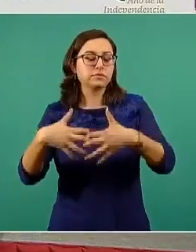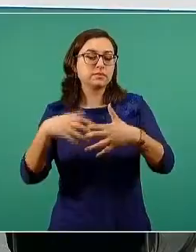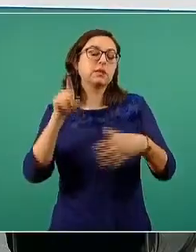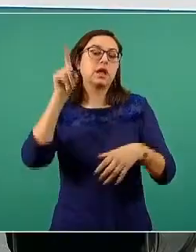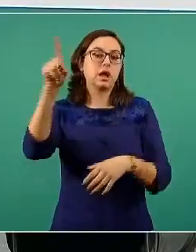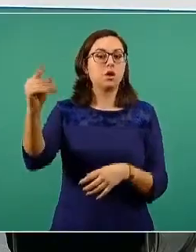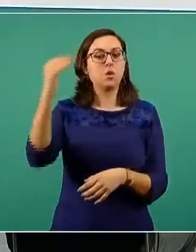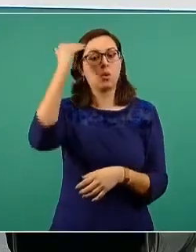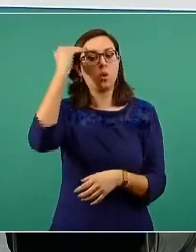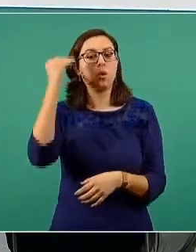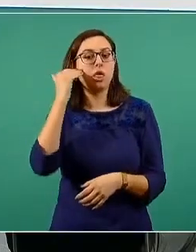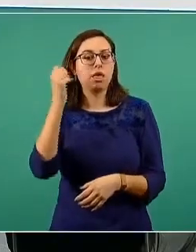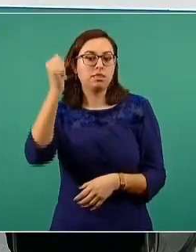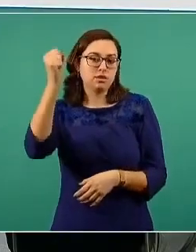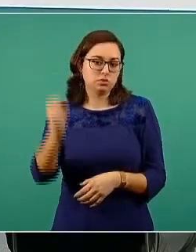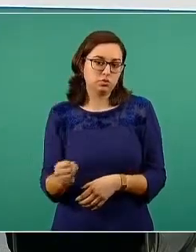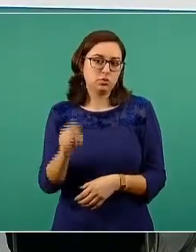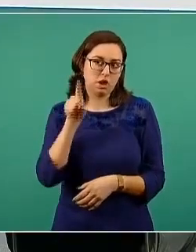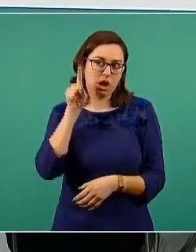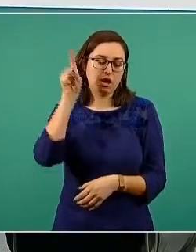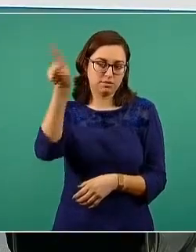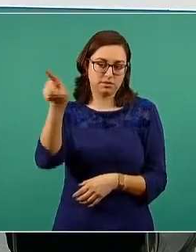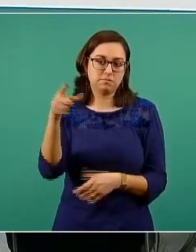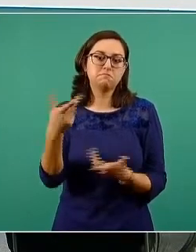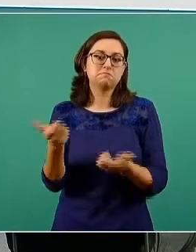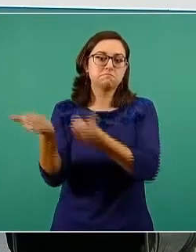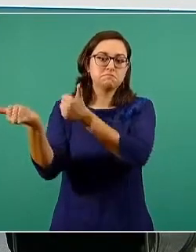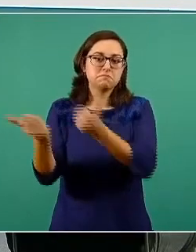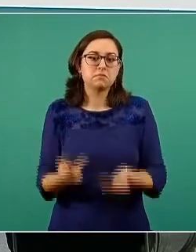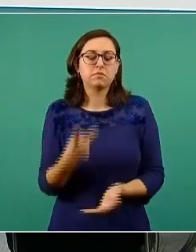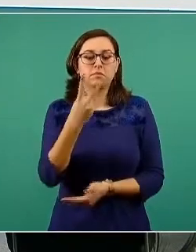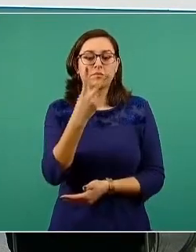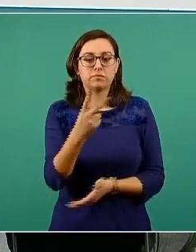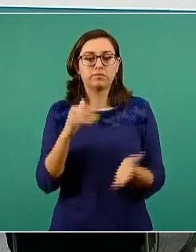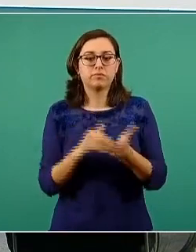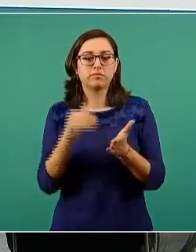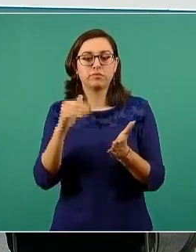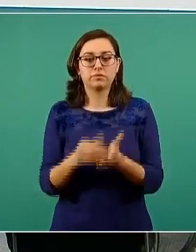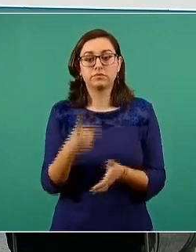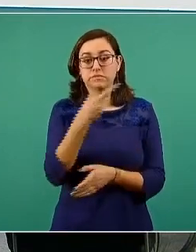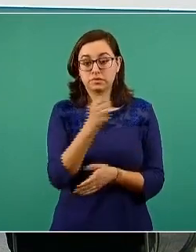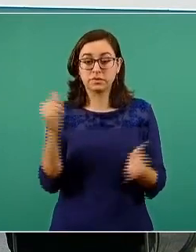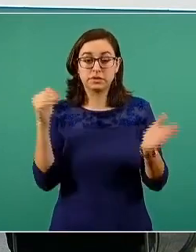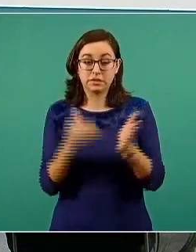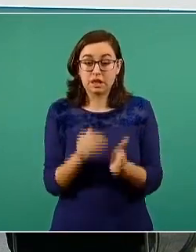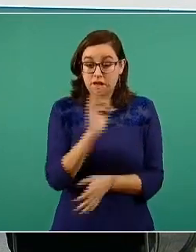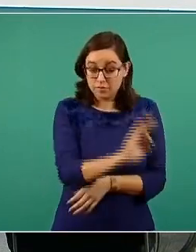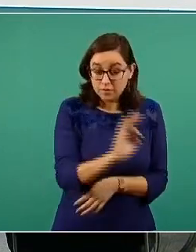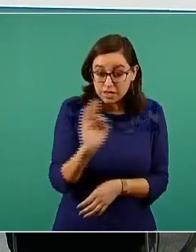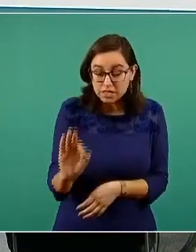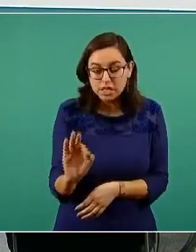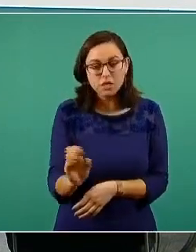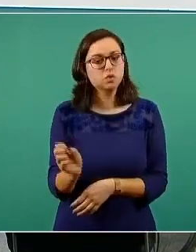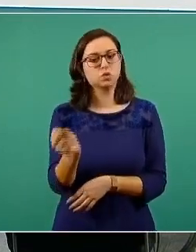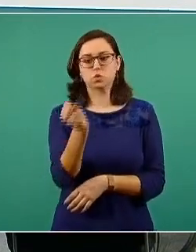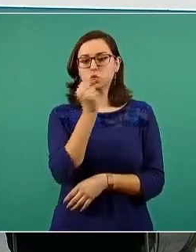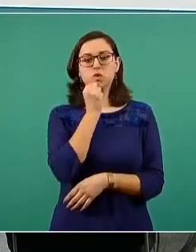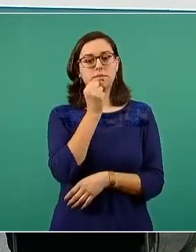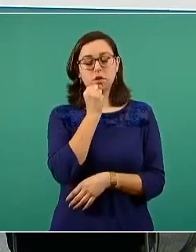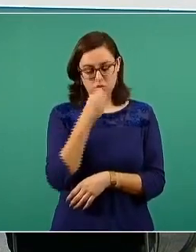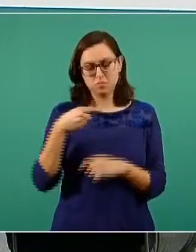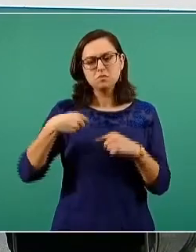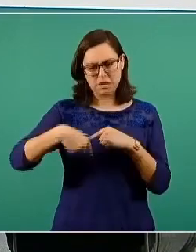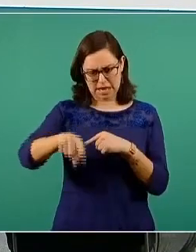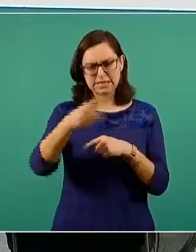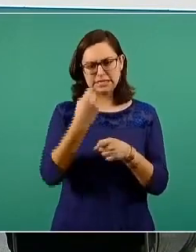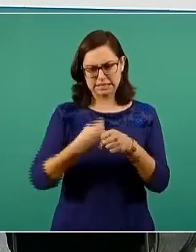Corea del Sur y nos llegarán 2.200.000 en fecha precisa por establecer a lo largo de esta